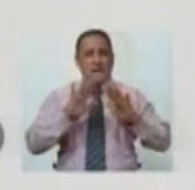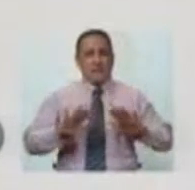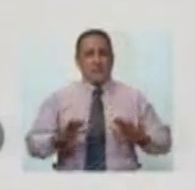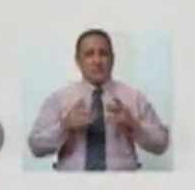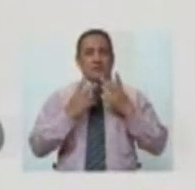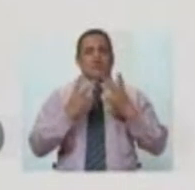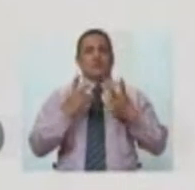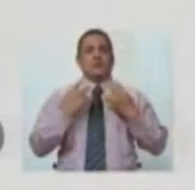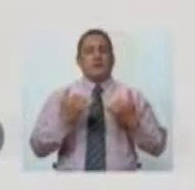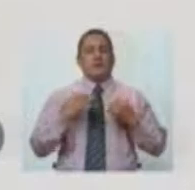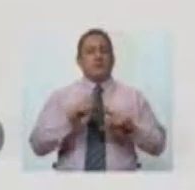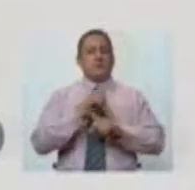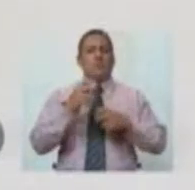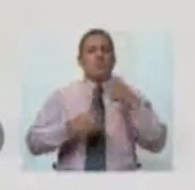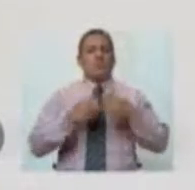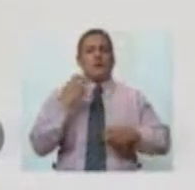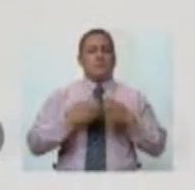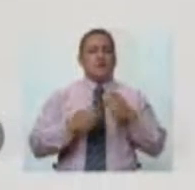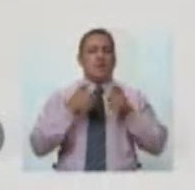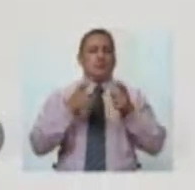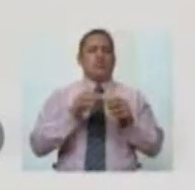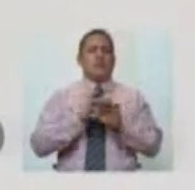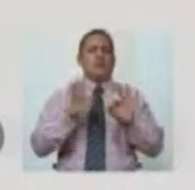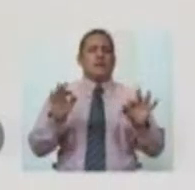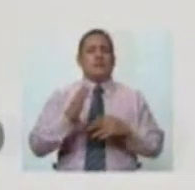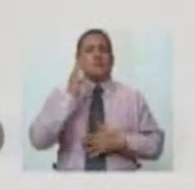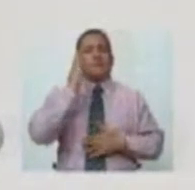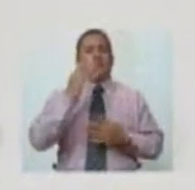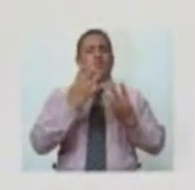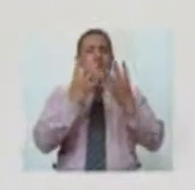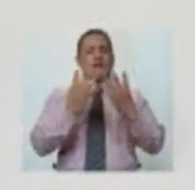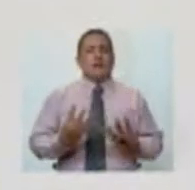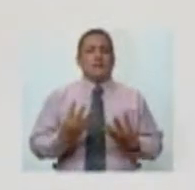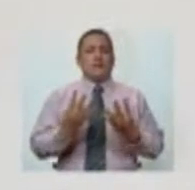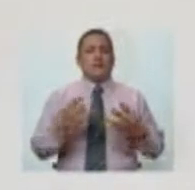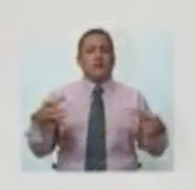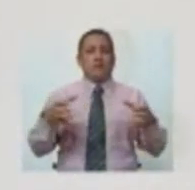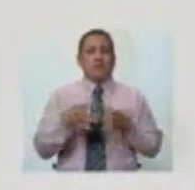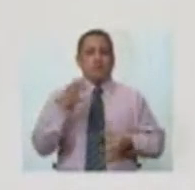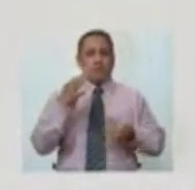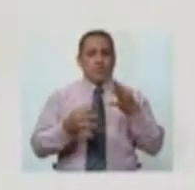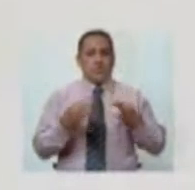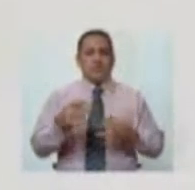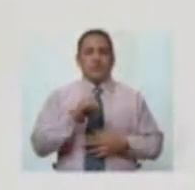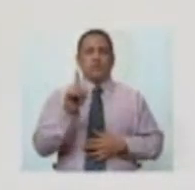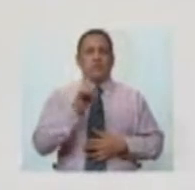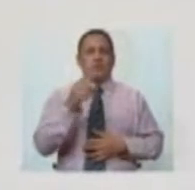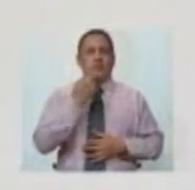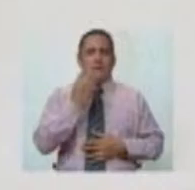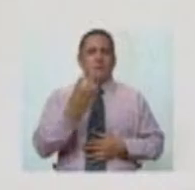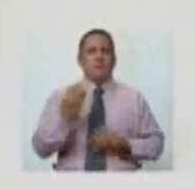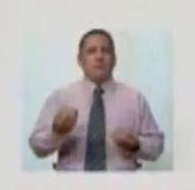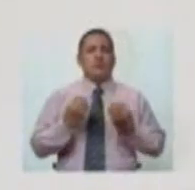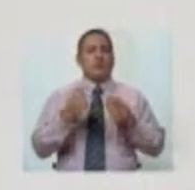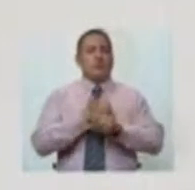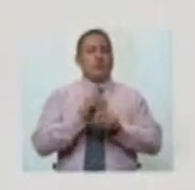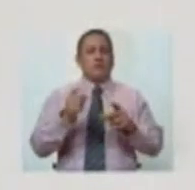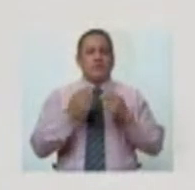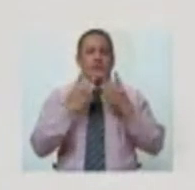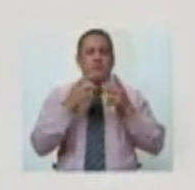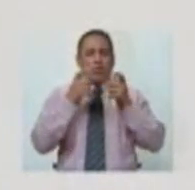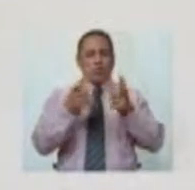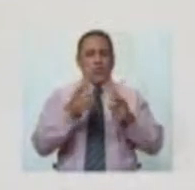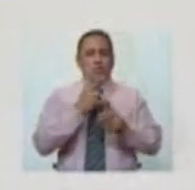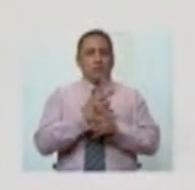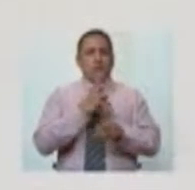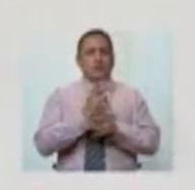en el vecindario y no hay un problema de inseguridad, coloco una, uh-huh, reja, pues. Ya. El tribunal ha dicho que eso es ilegítimo porque eso no tiene que ver con el control